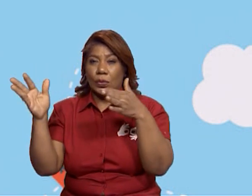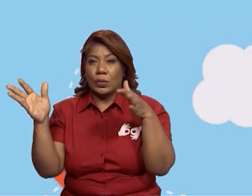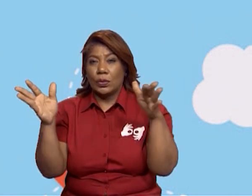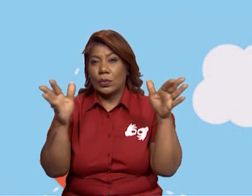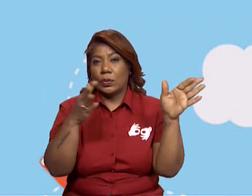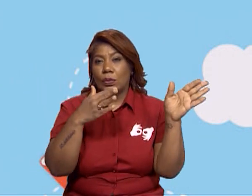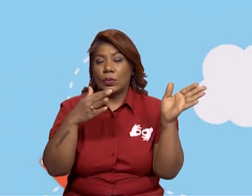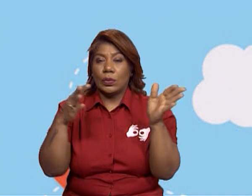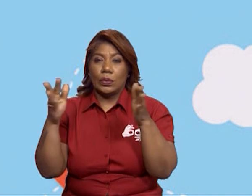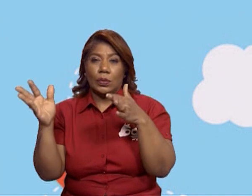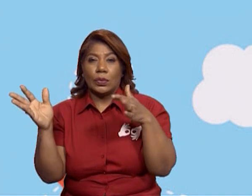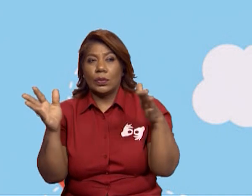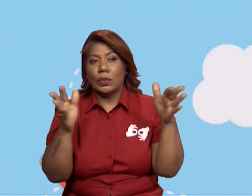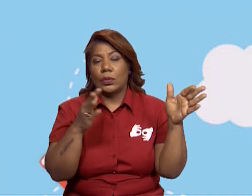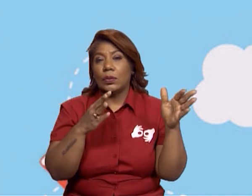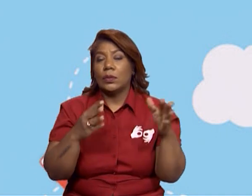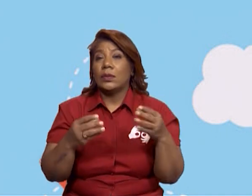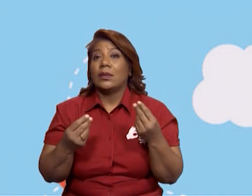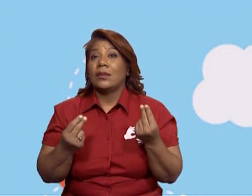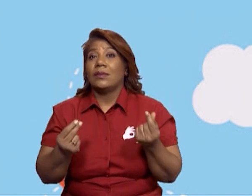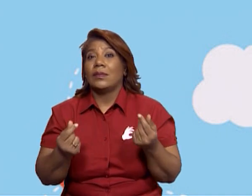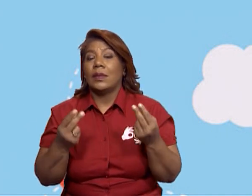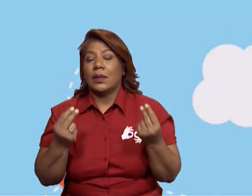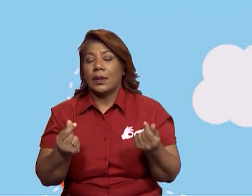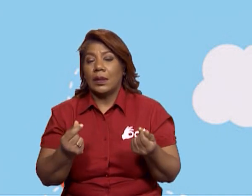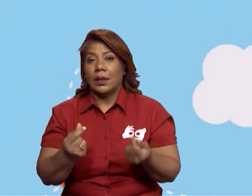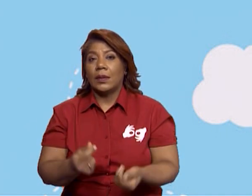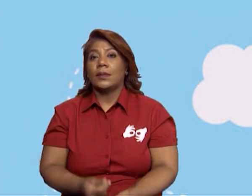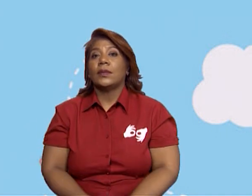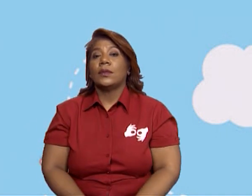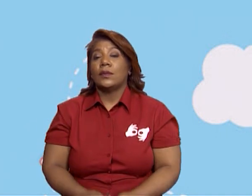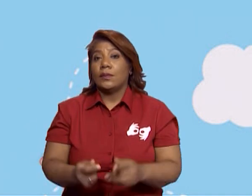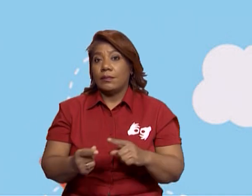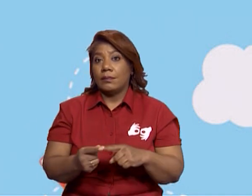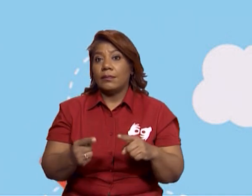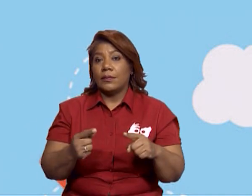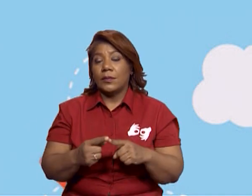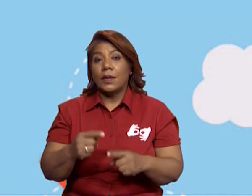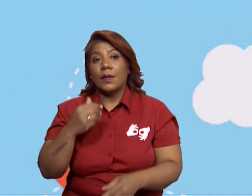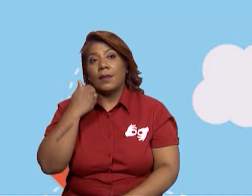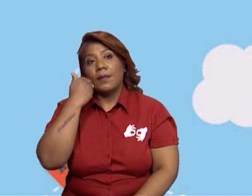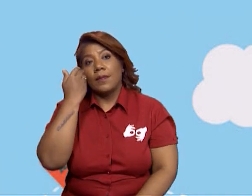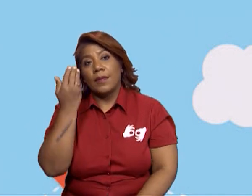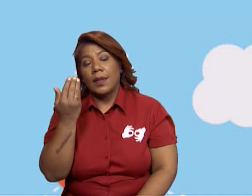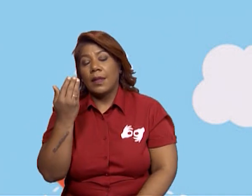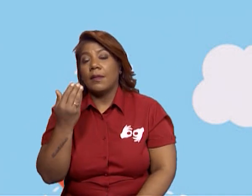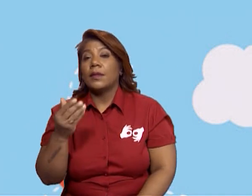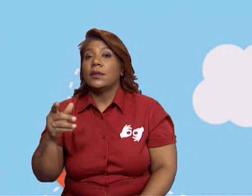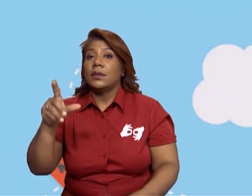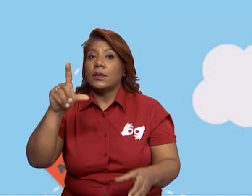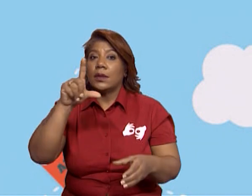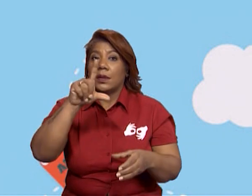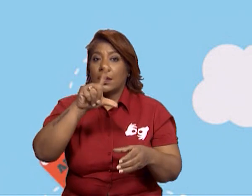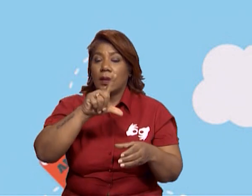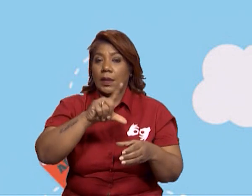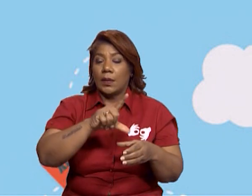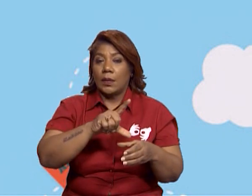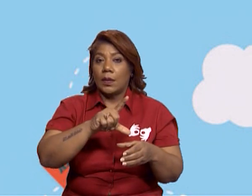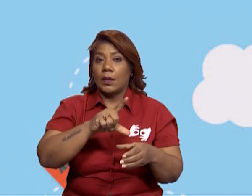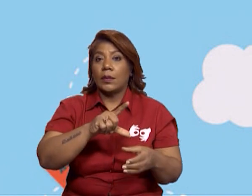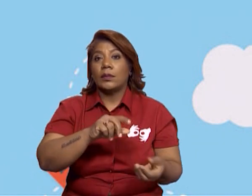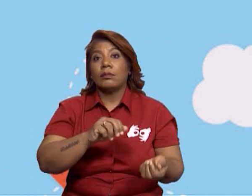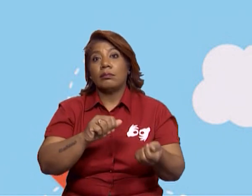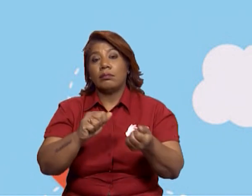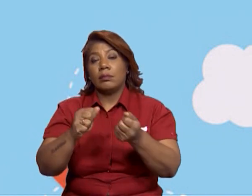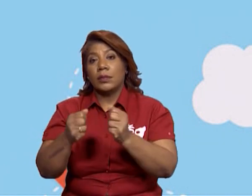vapor y se reemplaza por otro sin tanto vapor, lo que hace más fácil al agua líquida de la superficie pasar